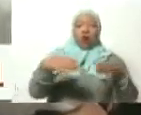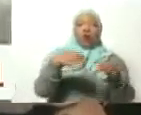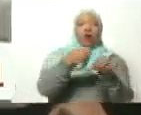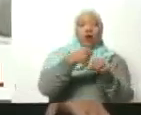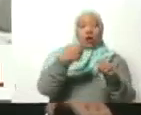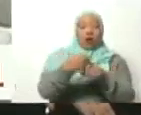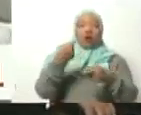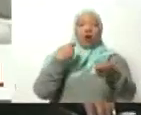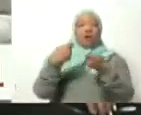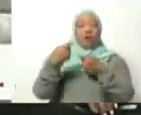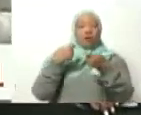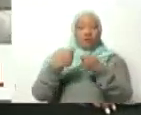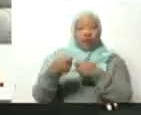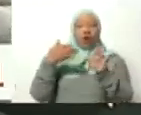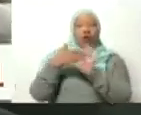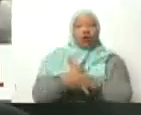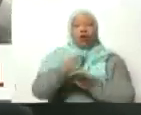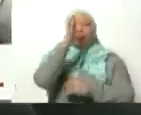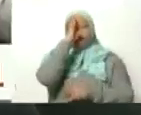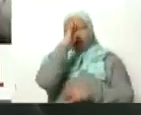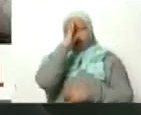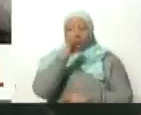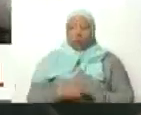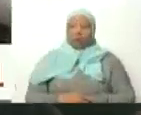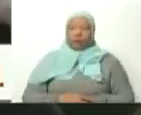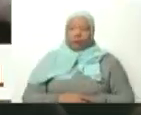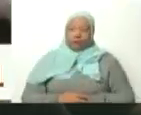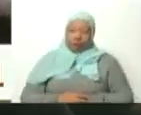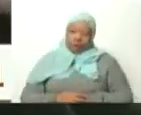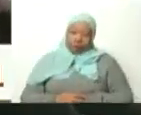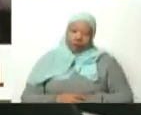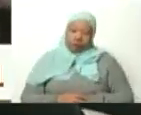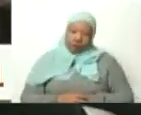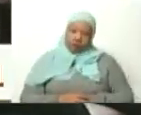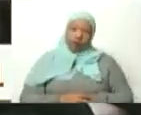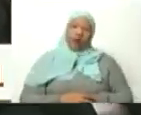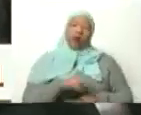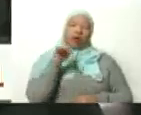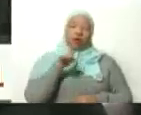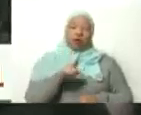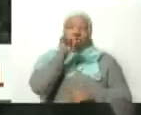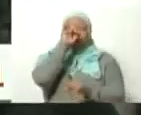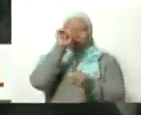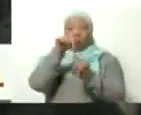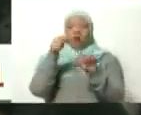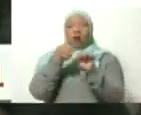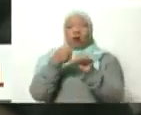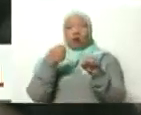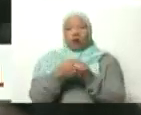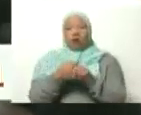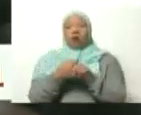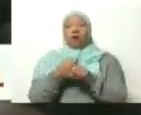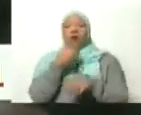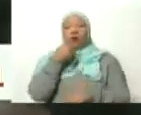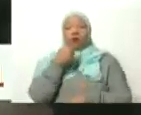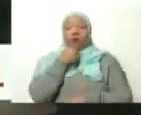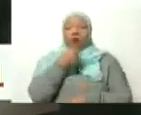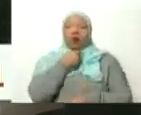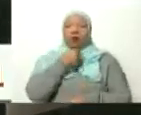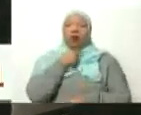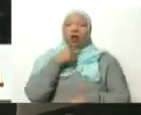trabajo. Un equipo de trabajo para afrontar, como ustedes bien saben,